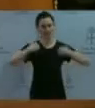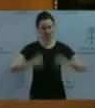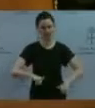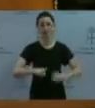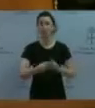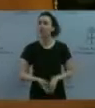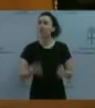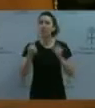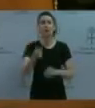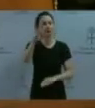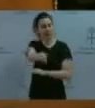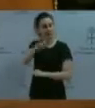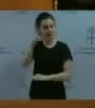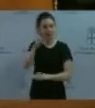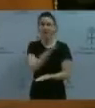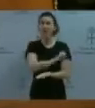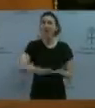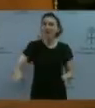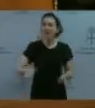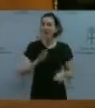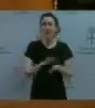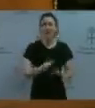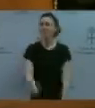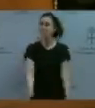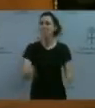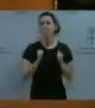más nadie va a ser discriminado por falar la so llingua.